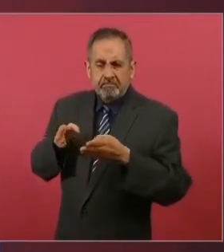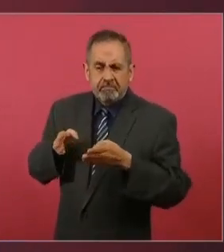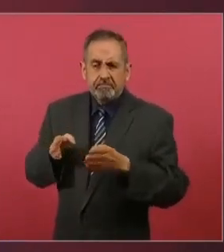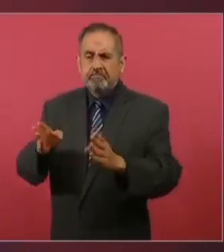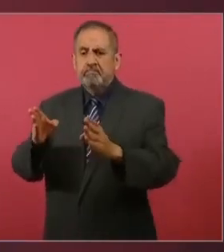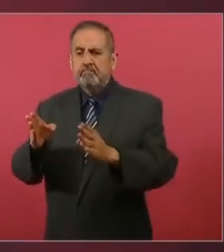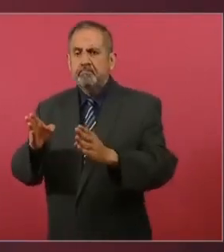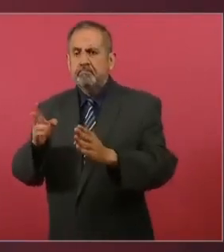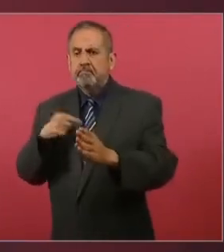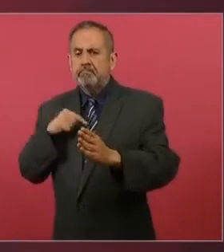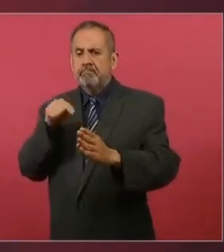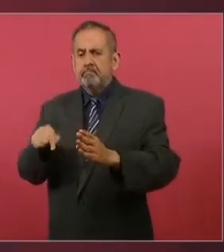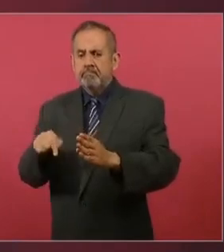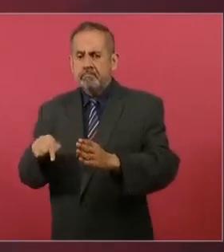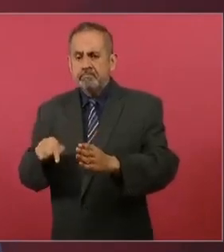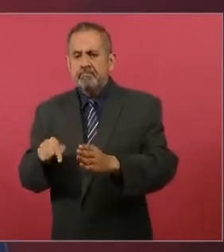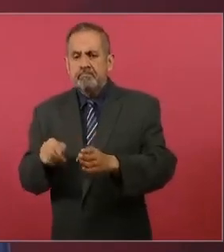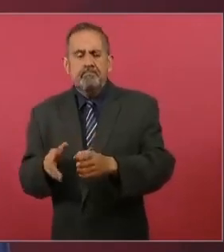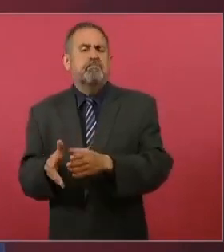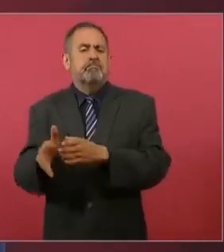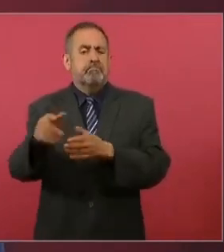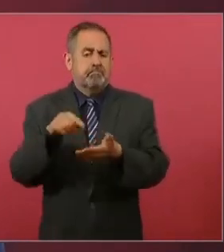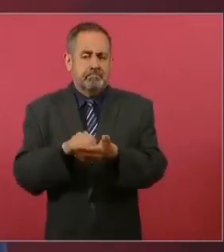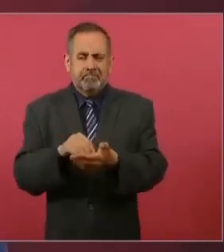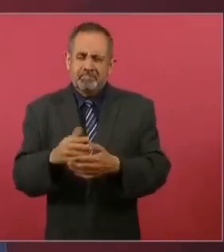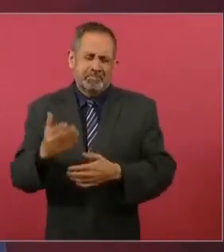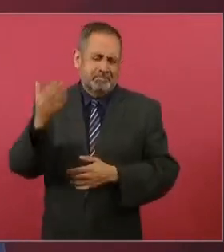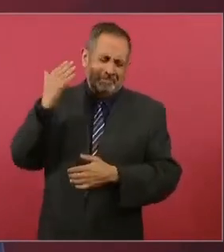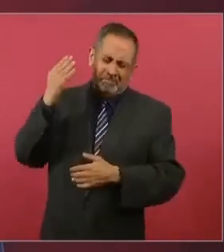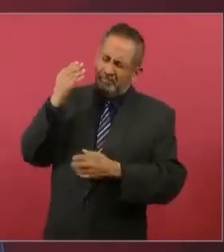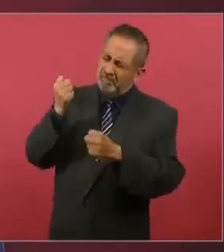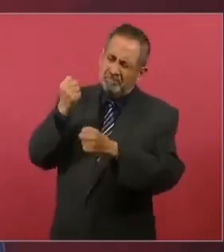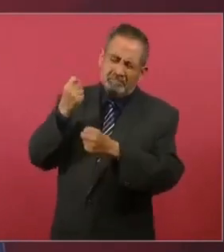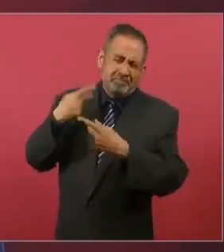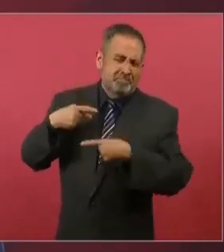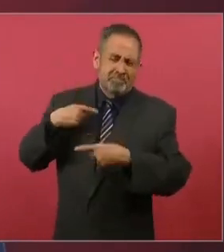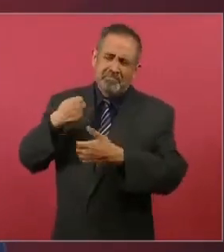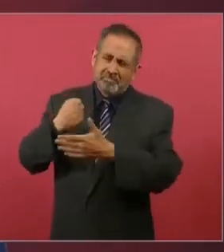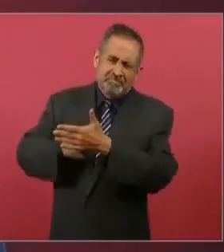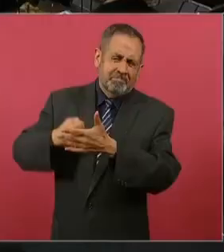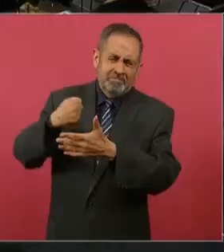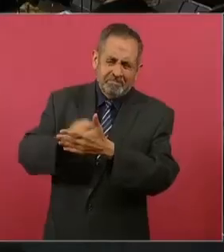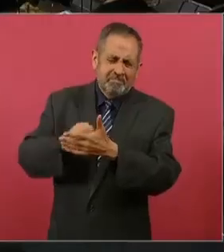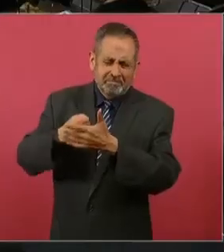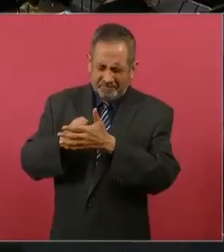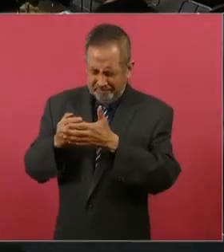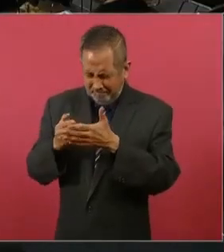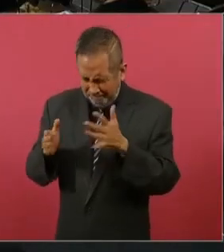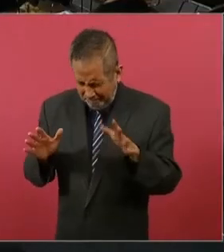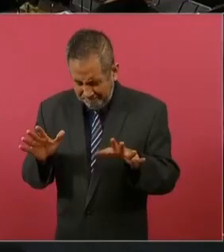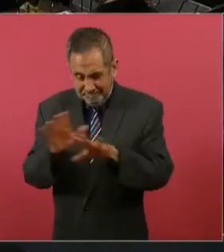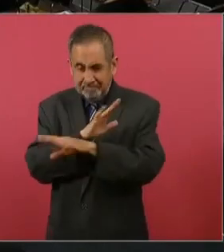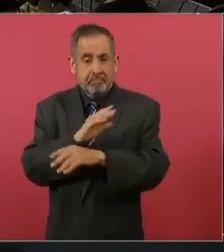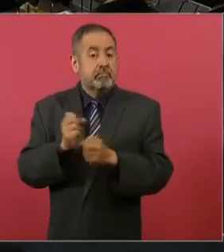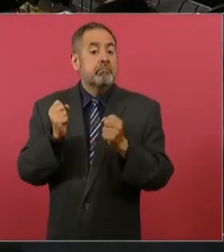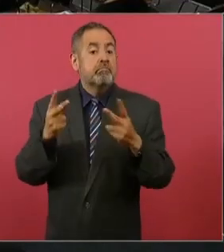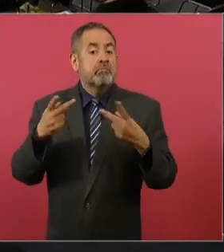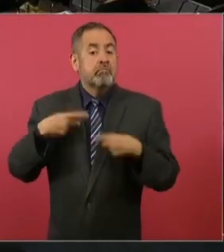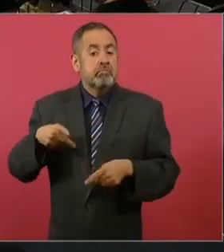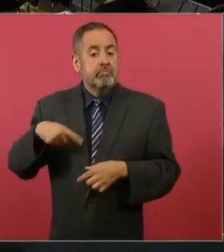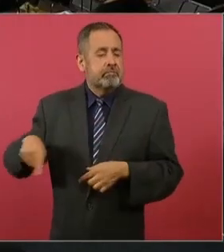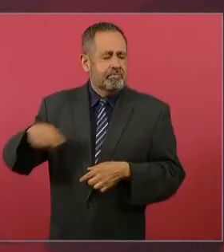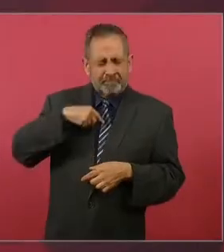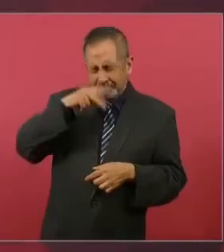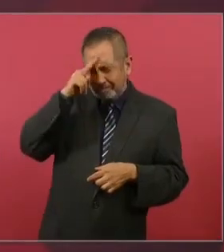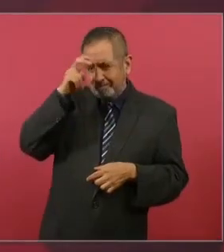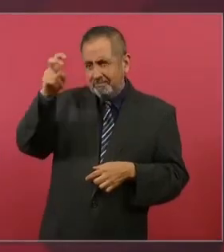muchos precursores de esta lucha. ¿Cuántos soñaron con un México con